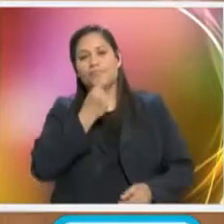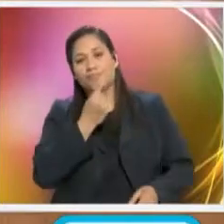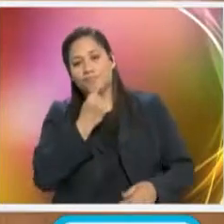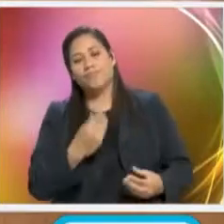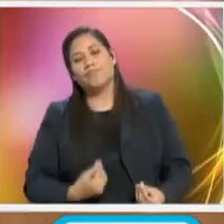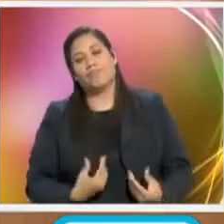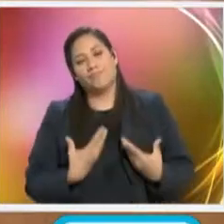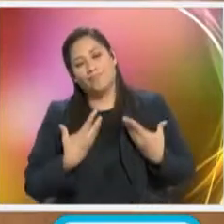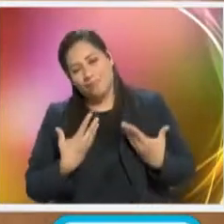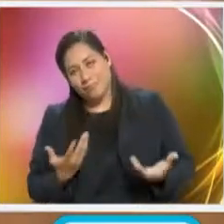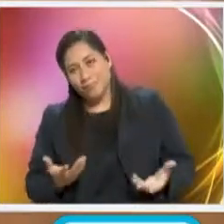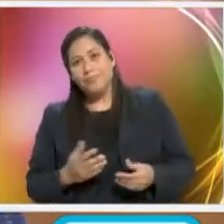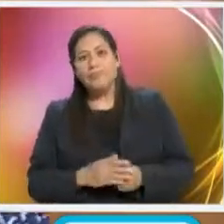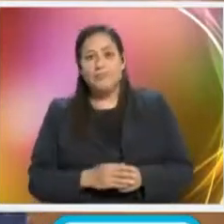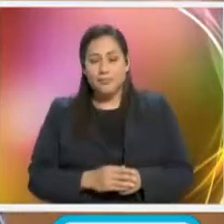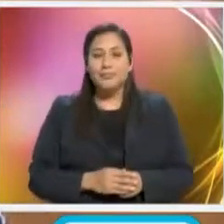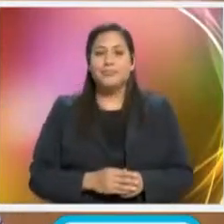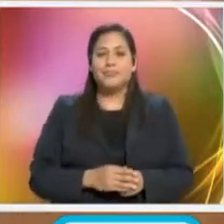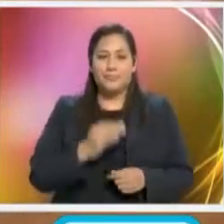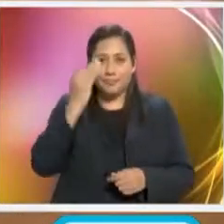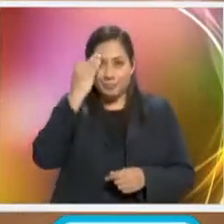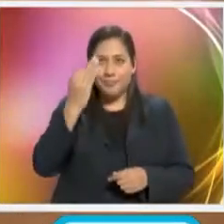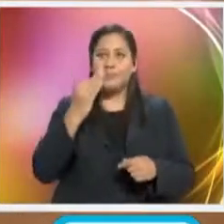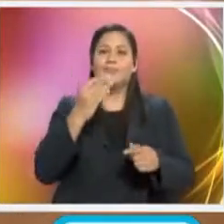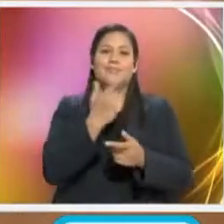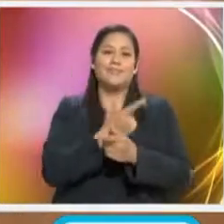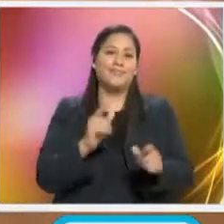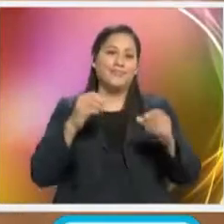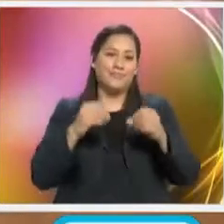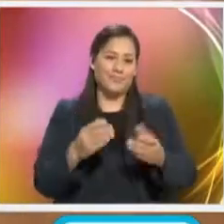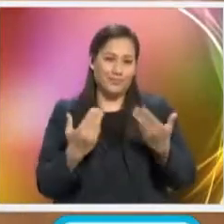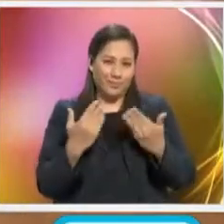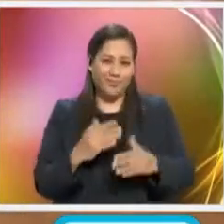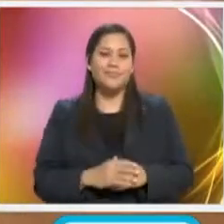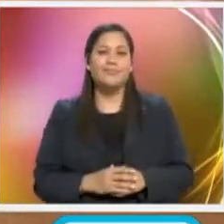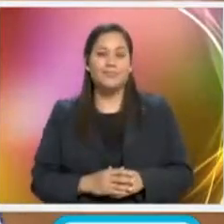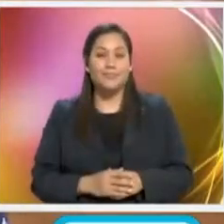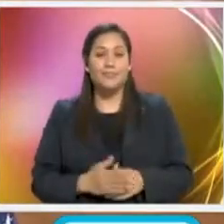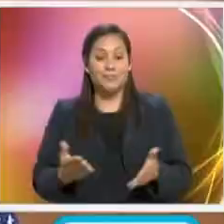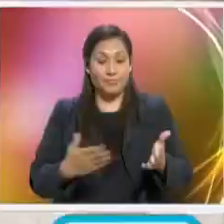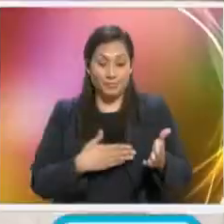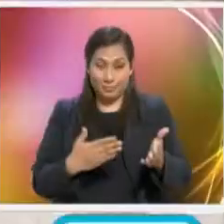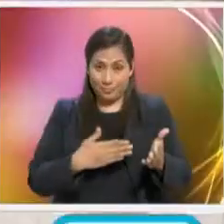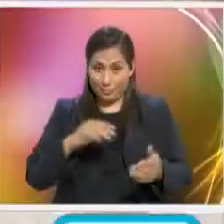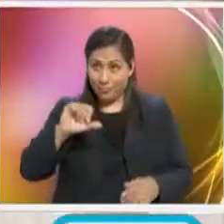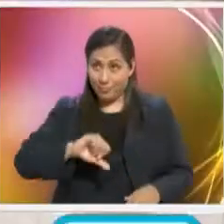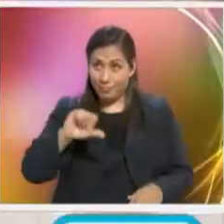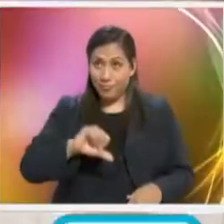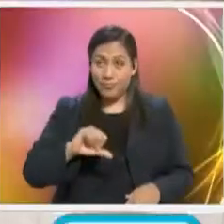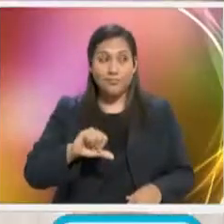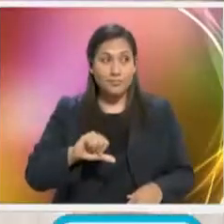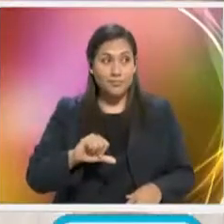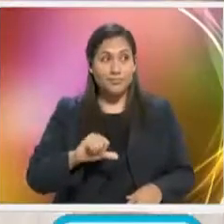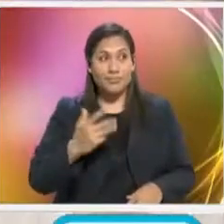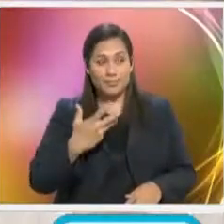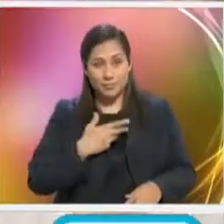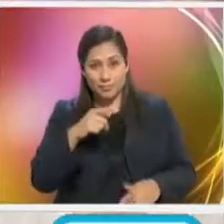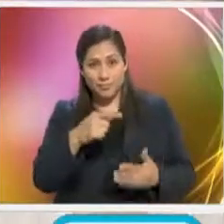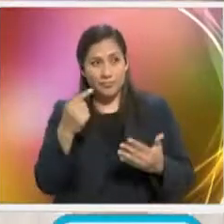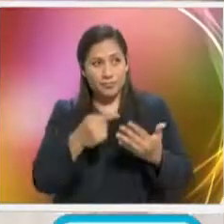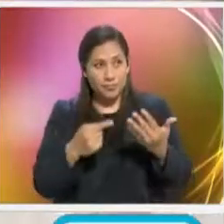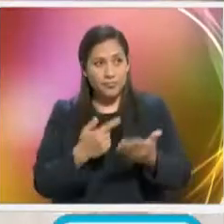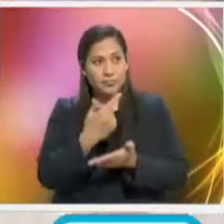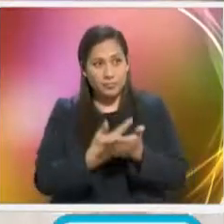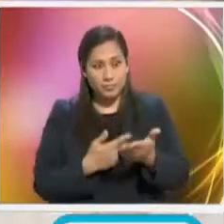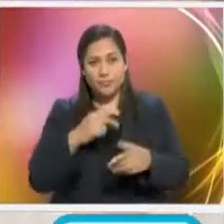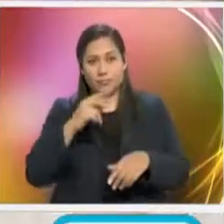están disfrutando de, pues, tiempo libre, ¿no? Ahí sí. Y esta receta del día de hoy que tiene, pues, un ingrediente